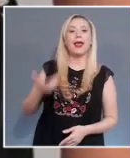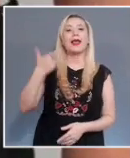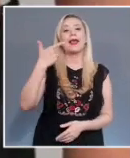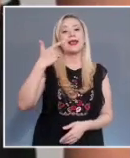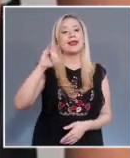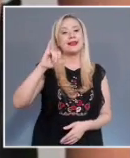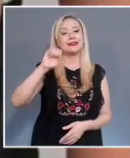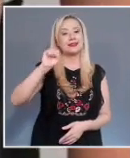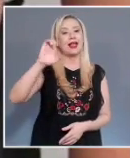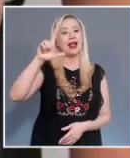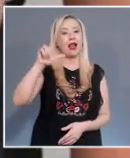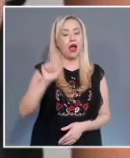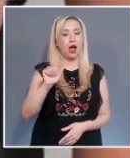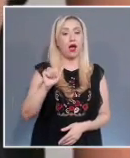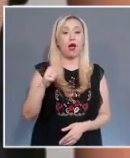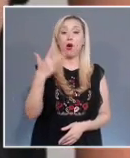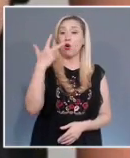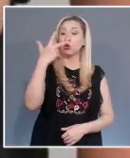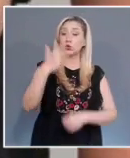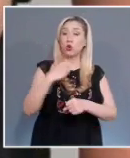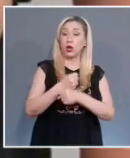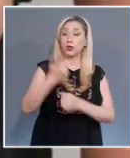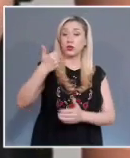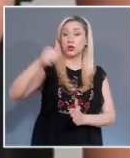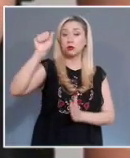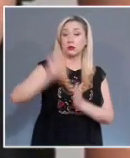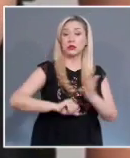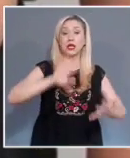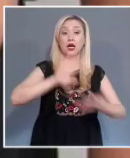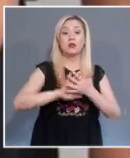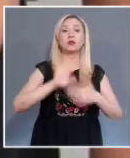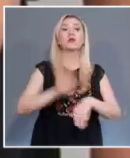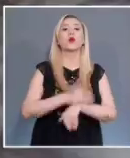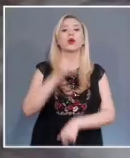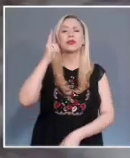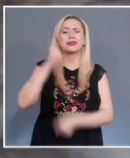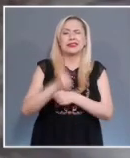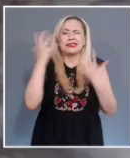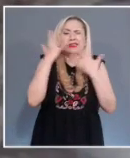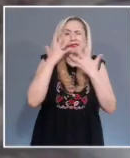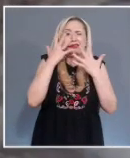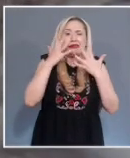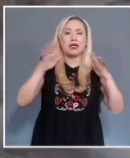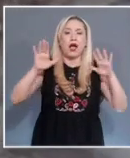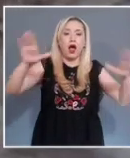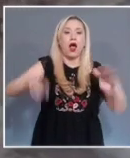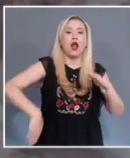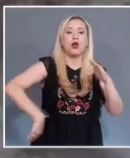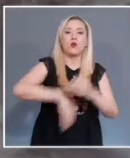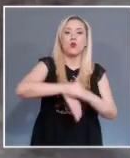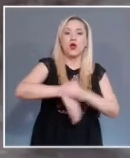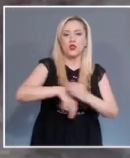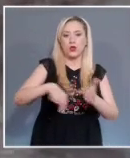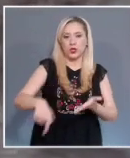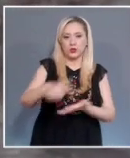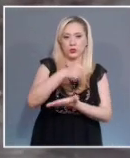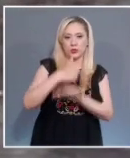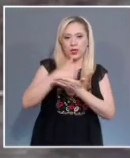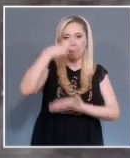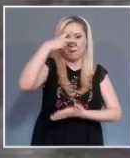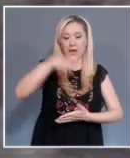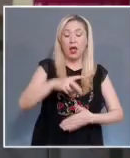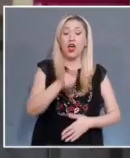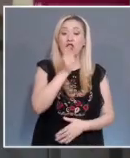sentenciada a 8 años 6 meses de prisión después de que fue detenida en el Aeropuerto Internacional de la Ciudad de México por tráfico